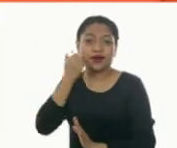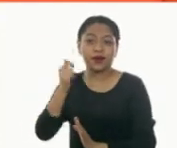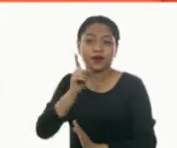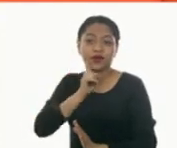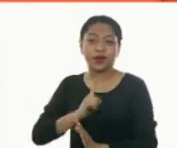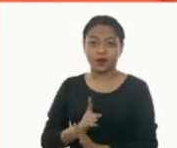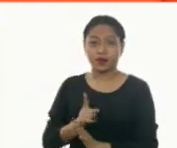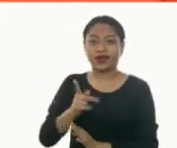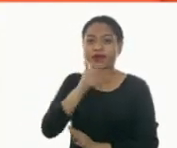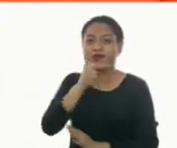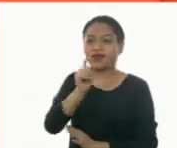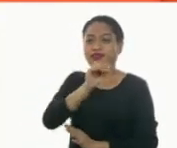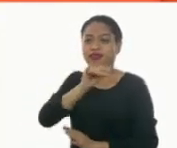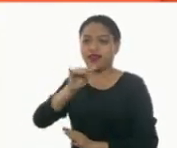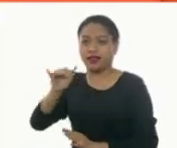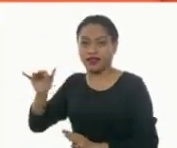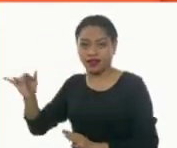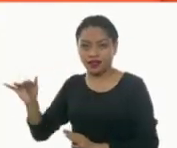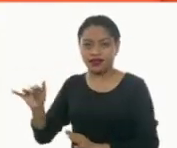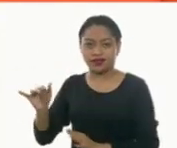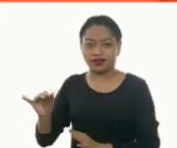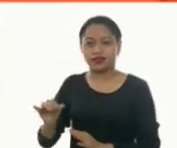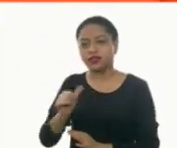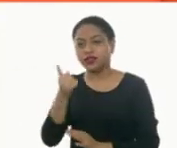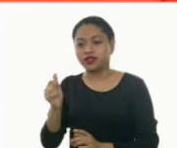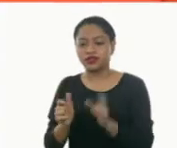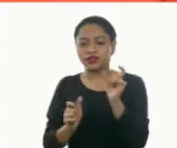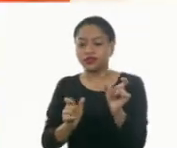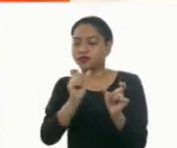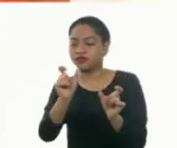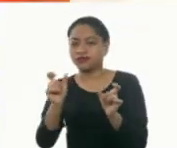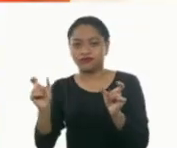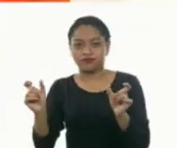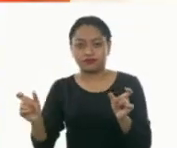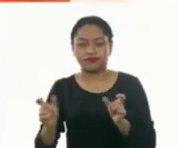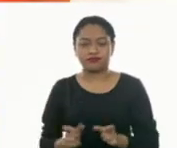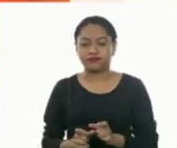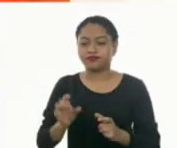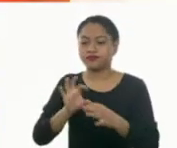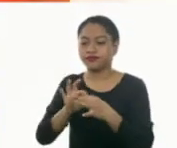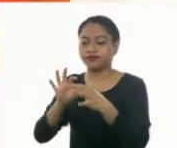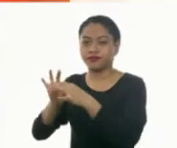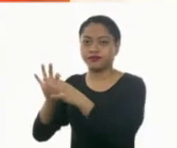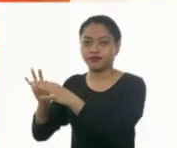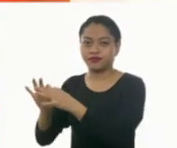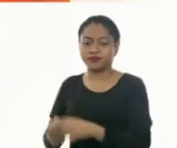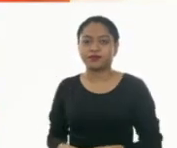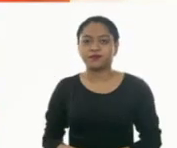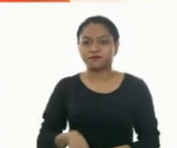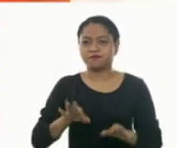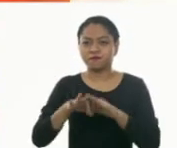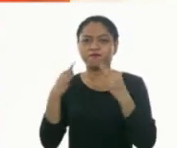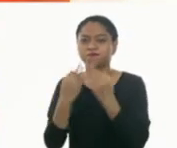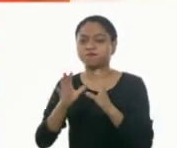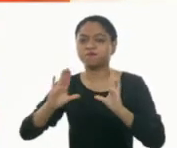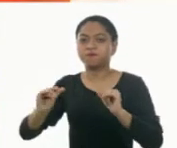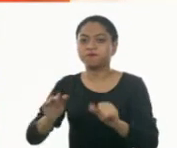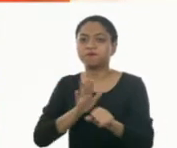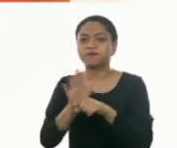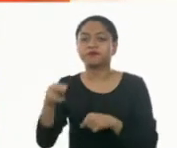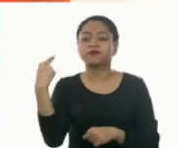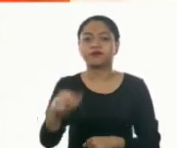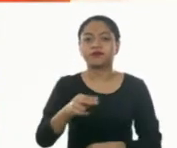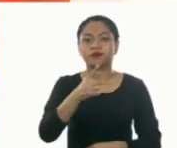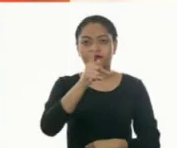con palabras globales y otra alumna trabajó con sílabas. Con ambas se utiliza el método troncoso, que es este